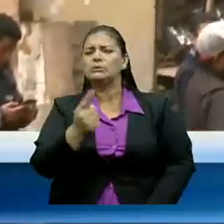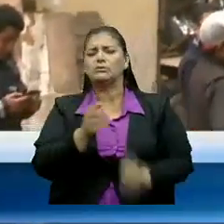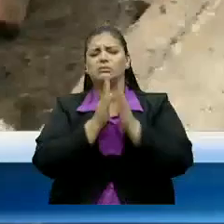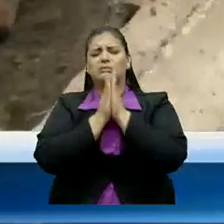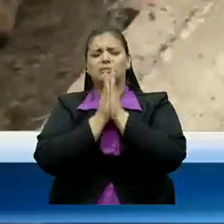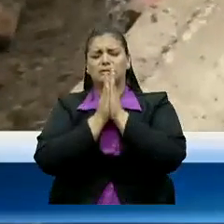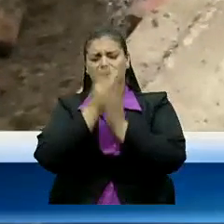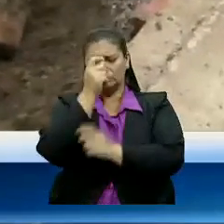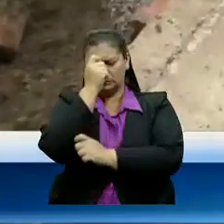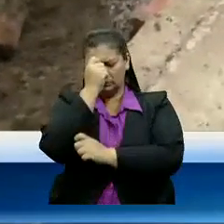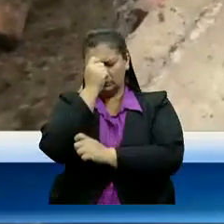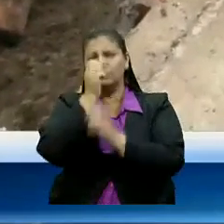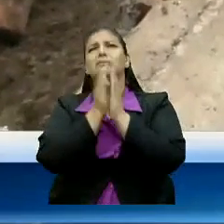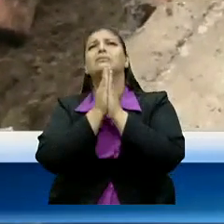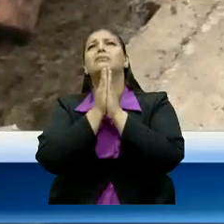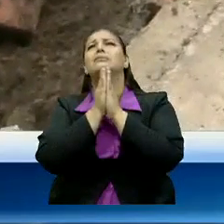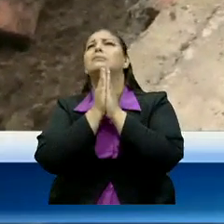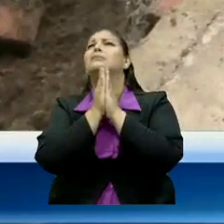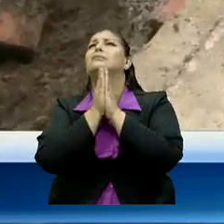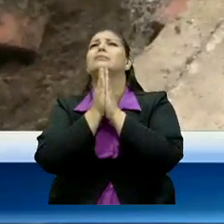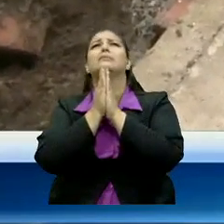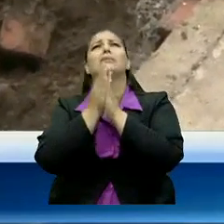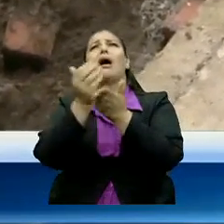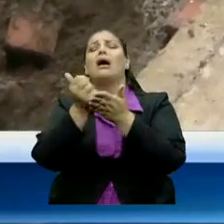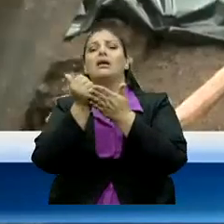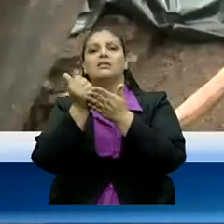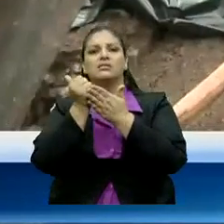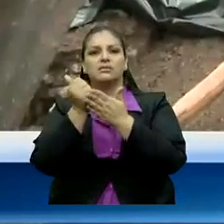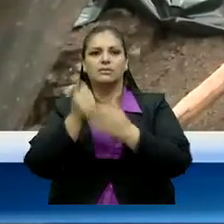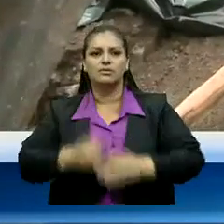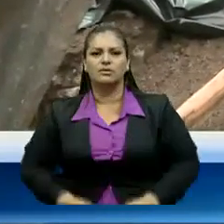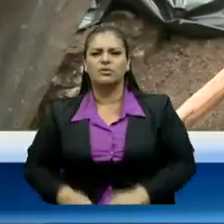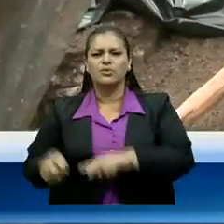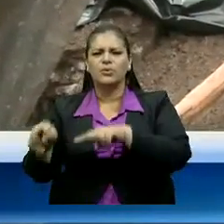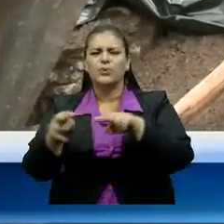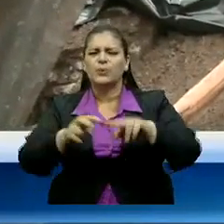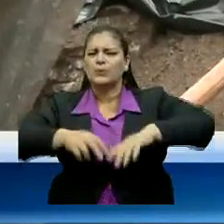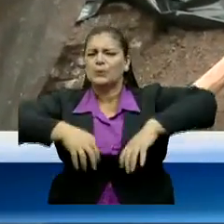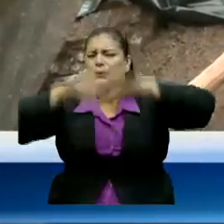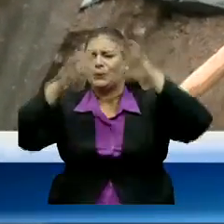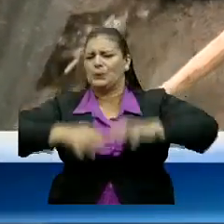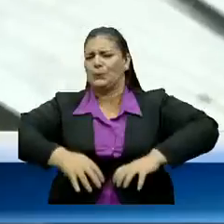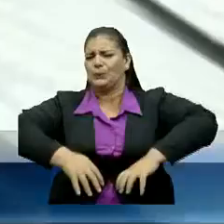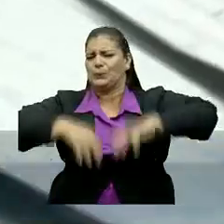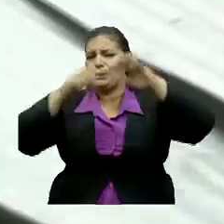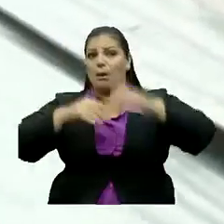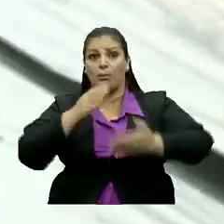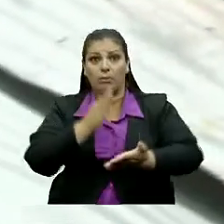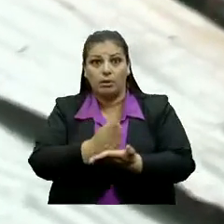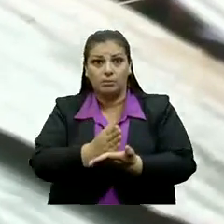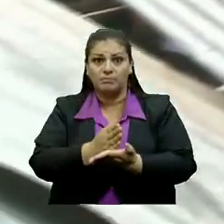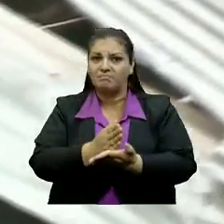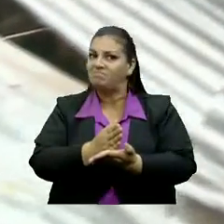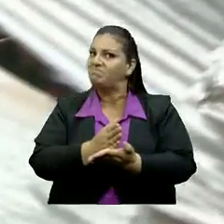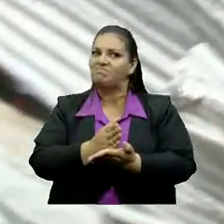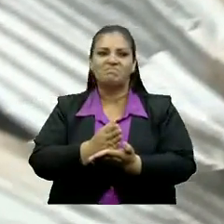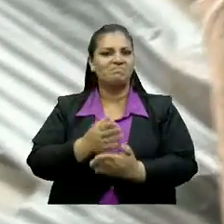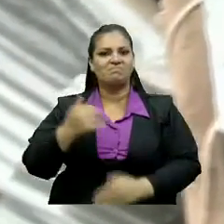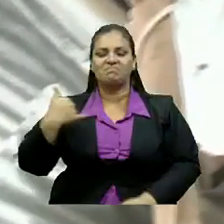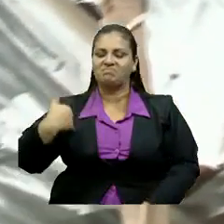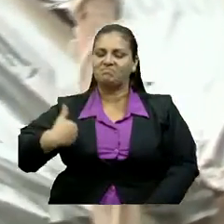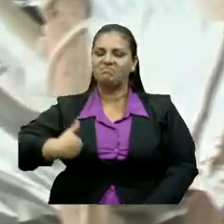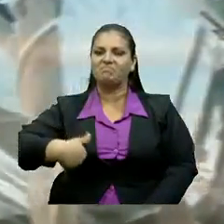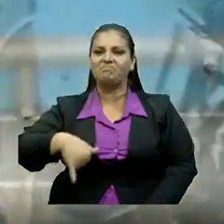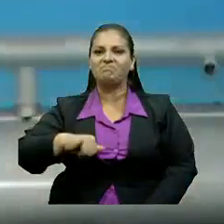pare, aunque como está el clima parece que la caprichosa naturaleza no quiere saber nada de treguas. En Quito informó Iván